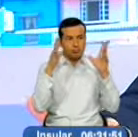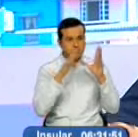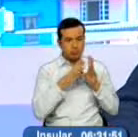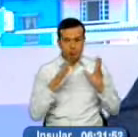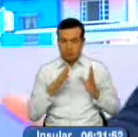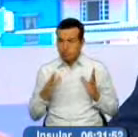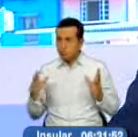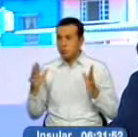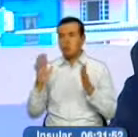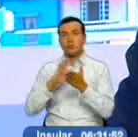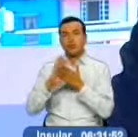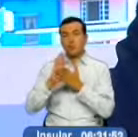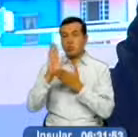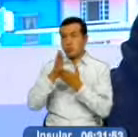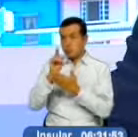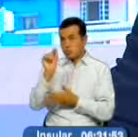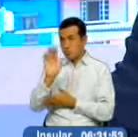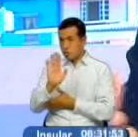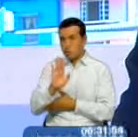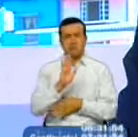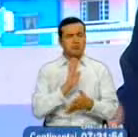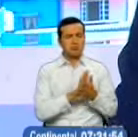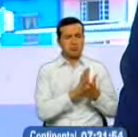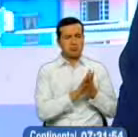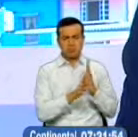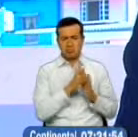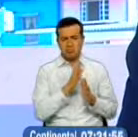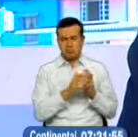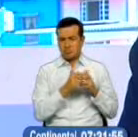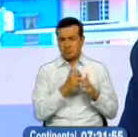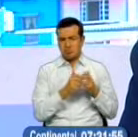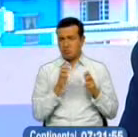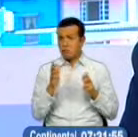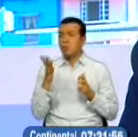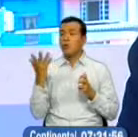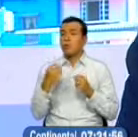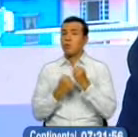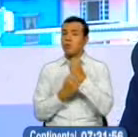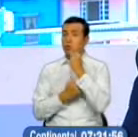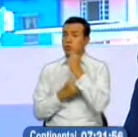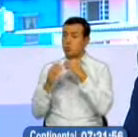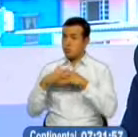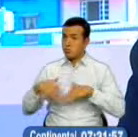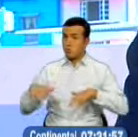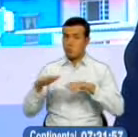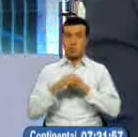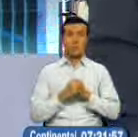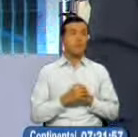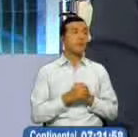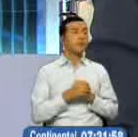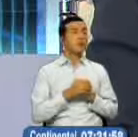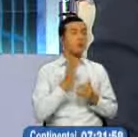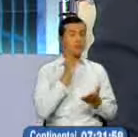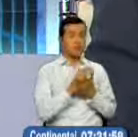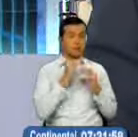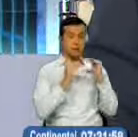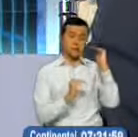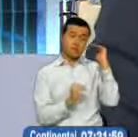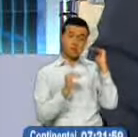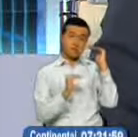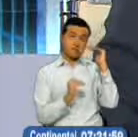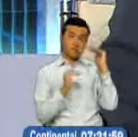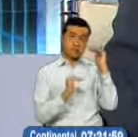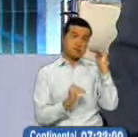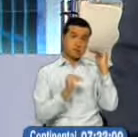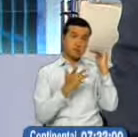indudablemente, disculpa que te haya cortado, es fortalecer justamente a los gobiernos actuales. Es decir, para romper la asimetría,